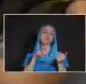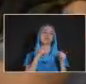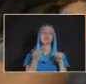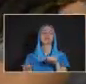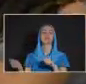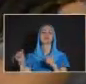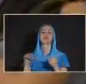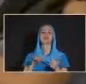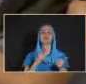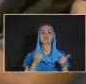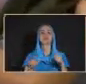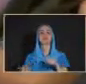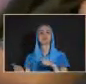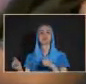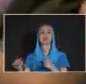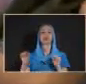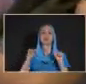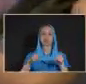Puedes volver a tu sitio.